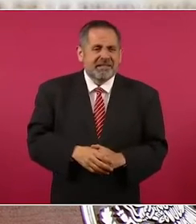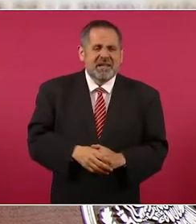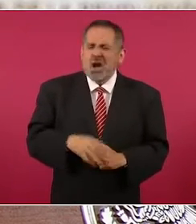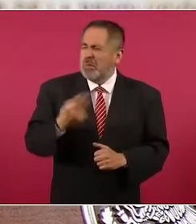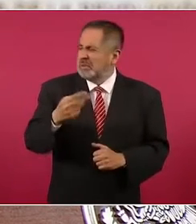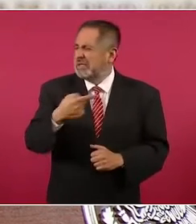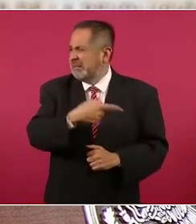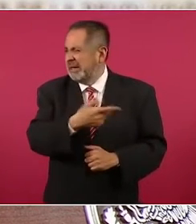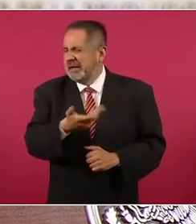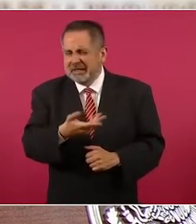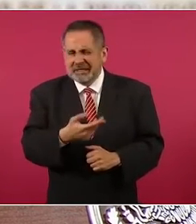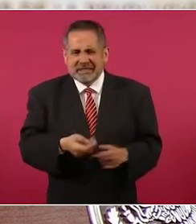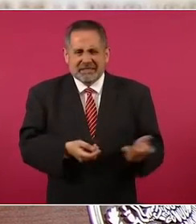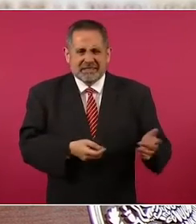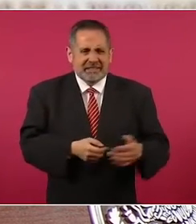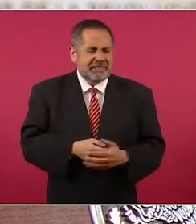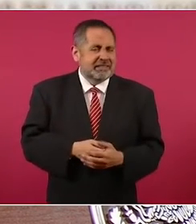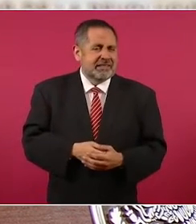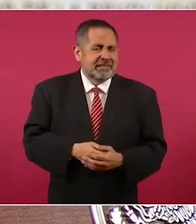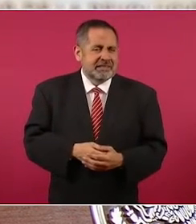¿Cómo se llama